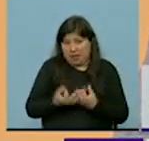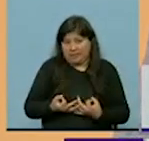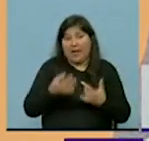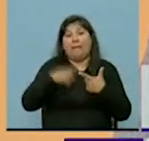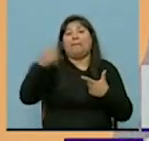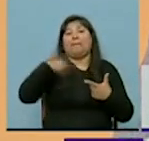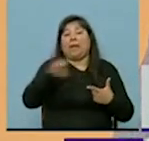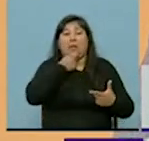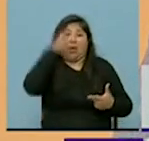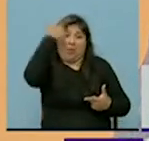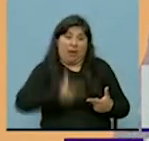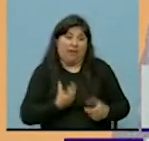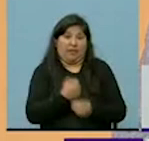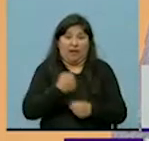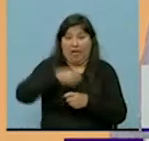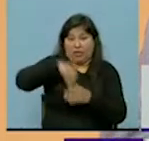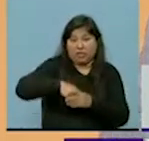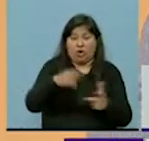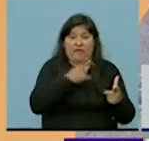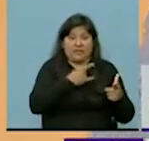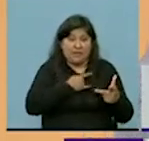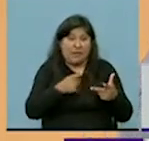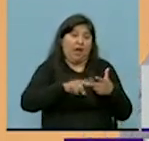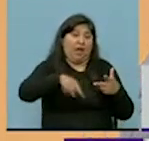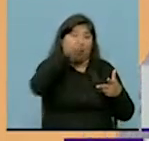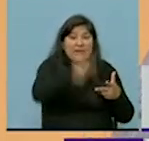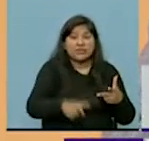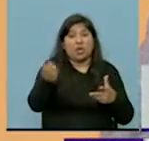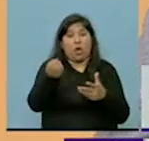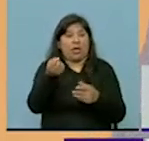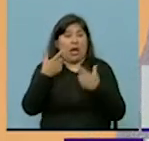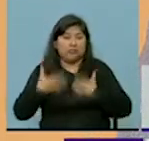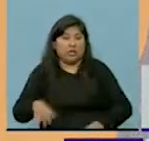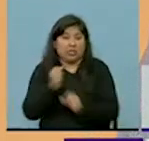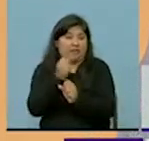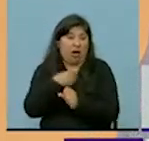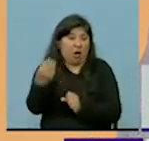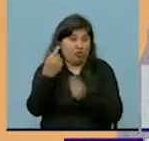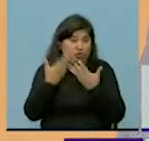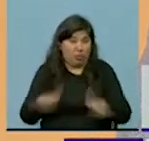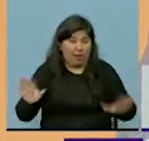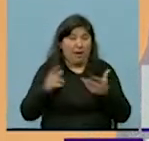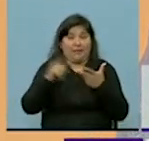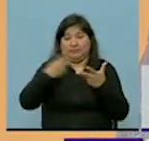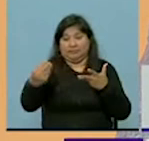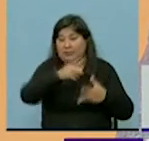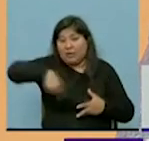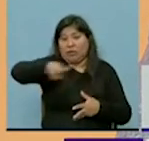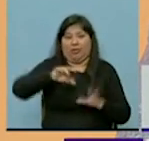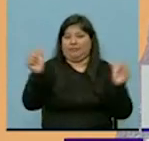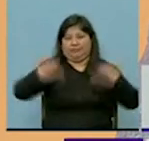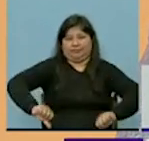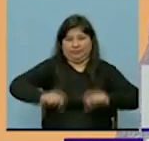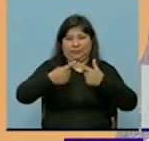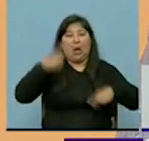empleados de la universidad como soy yo como ustedes empleados en la empresa local provincial y no estamos bien digamos